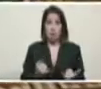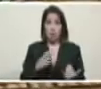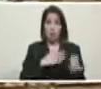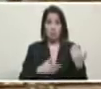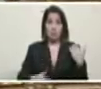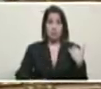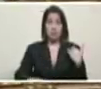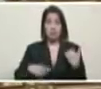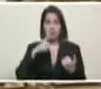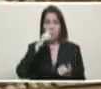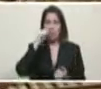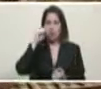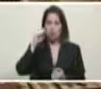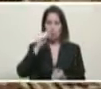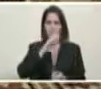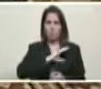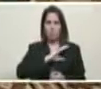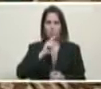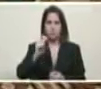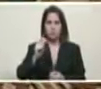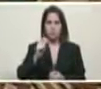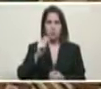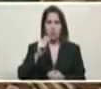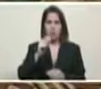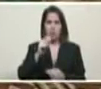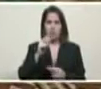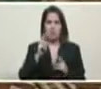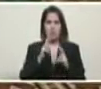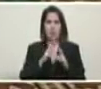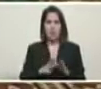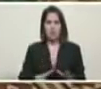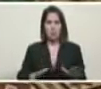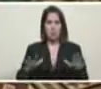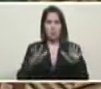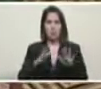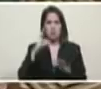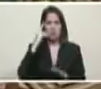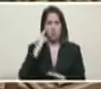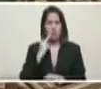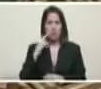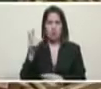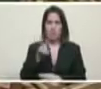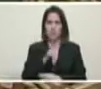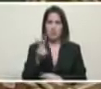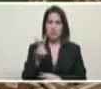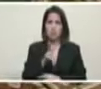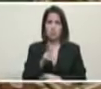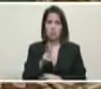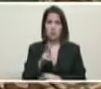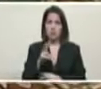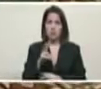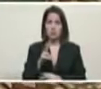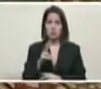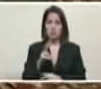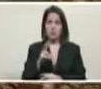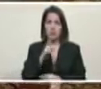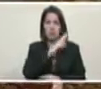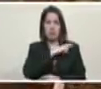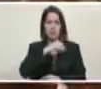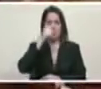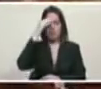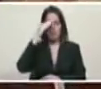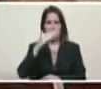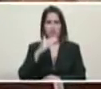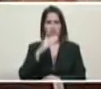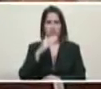Moros, presidente constitucional de la República Bolivariana de Venezuela, comandante en jefe de la Fuerza Armada